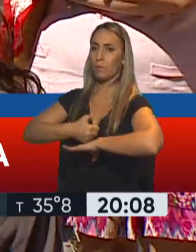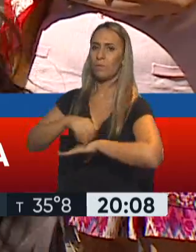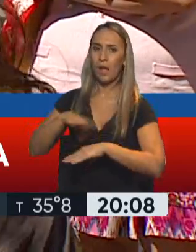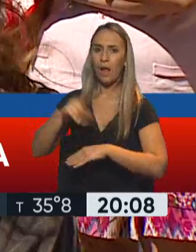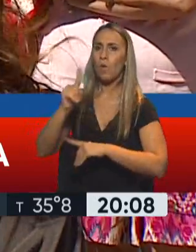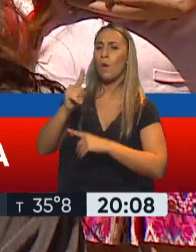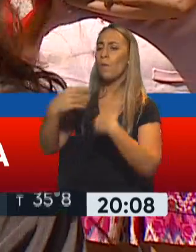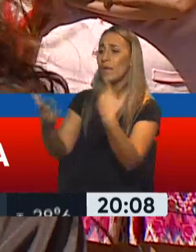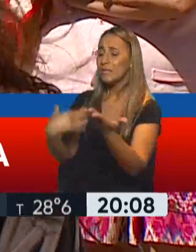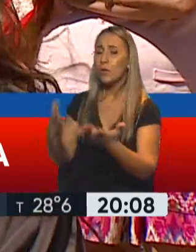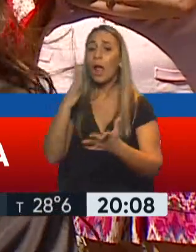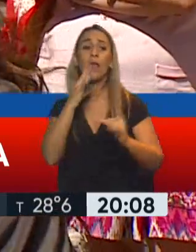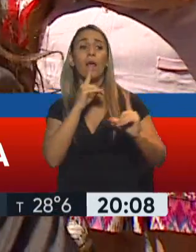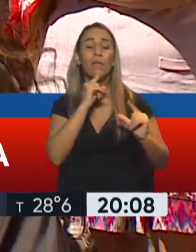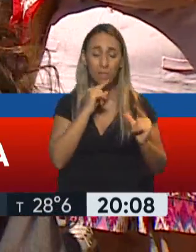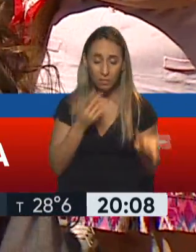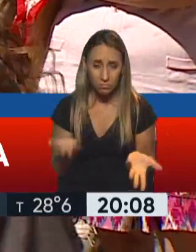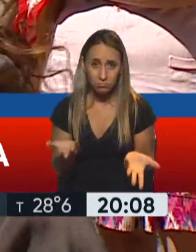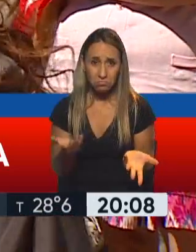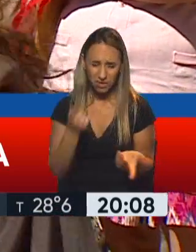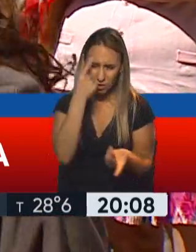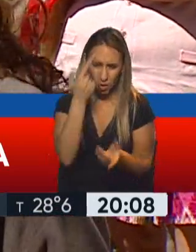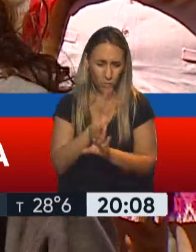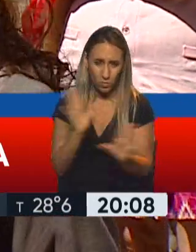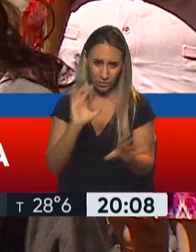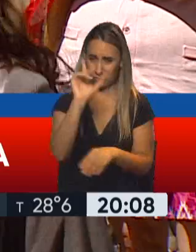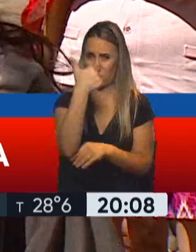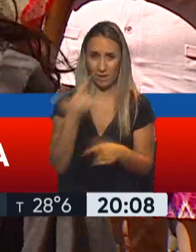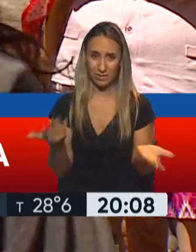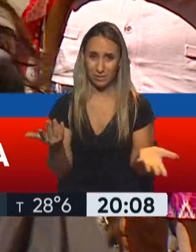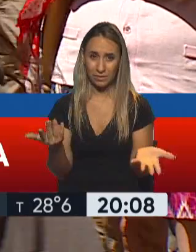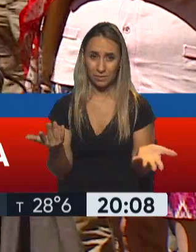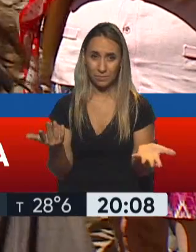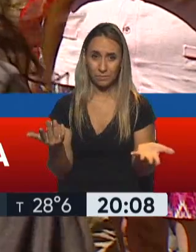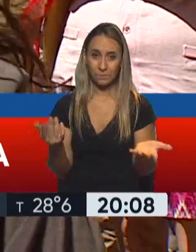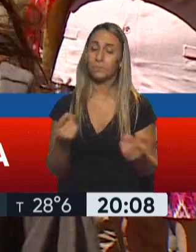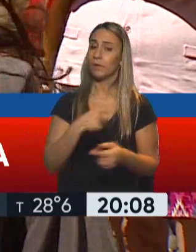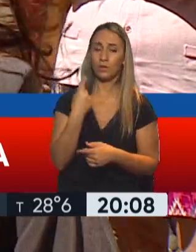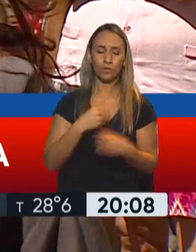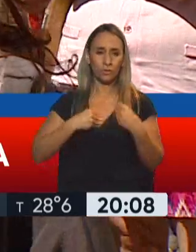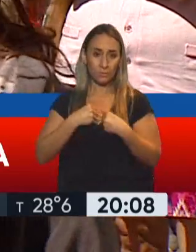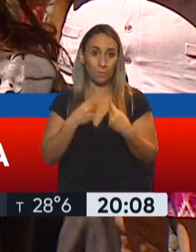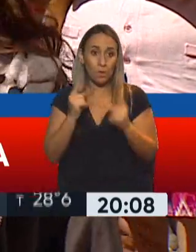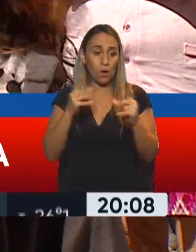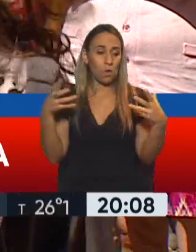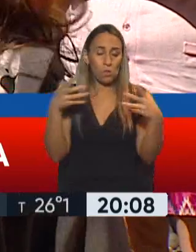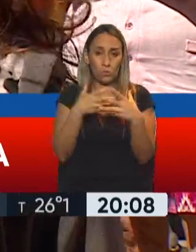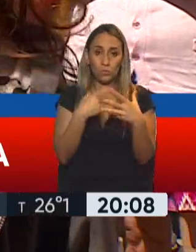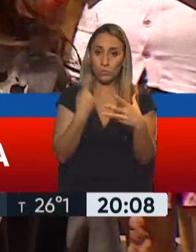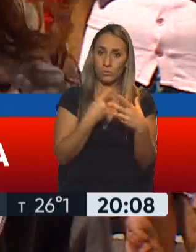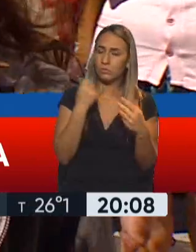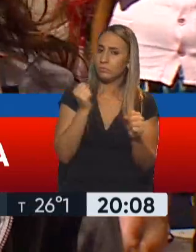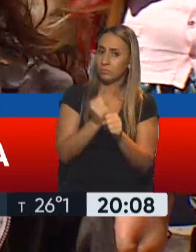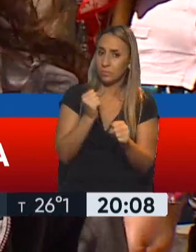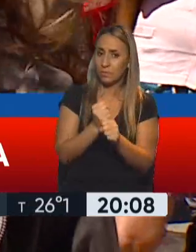algo o sea es una locura total y lo que sentimos nosotros junto con los muralistas es que al gobierno en la